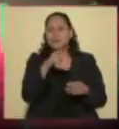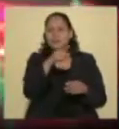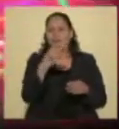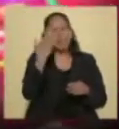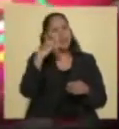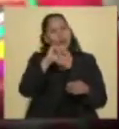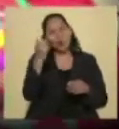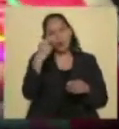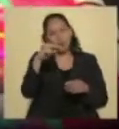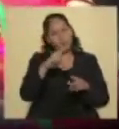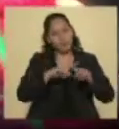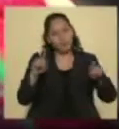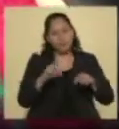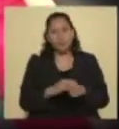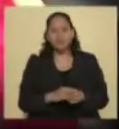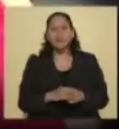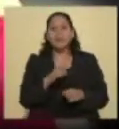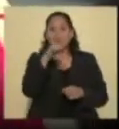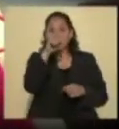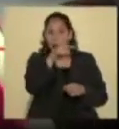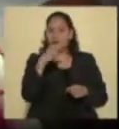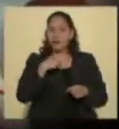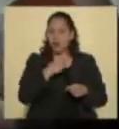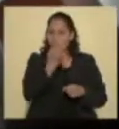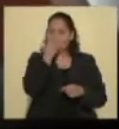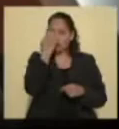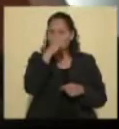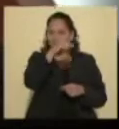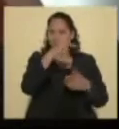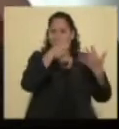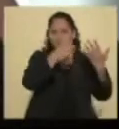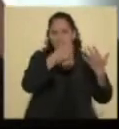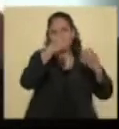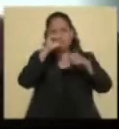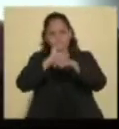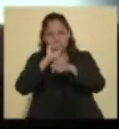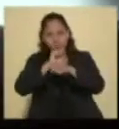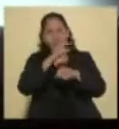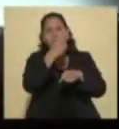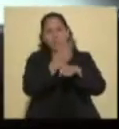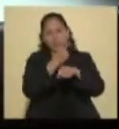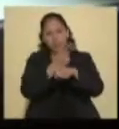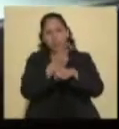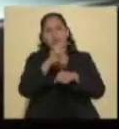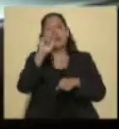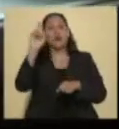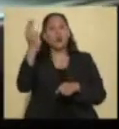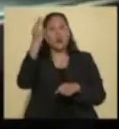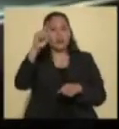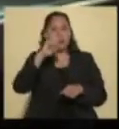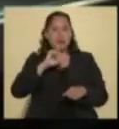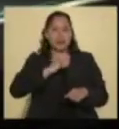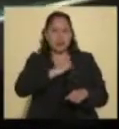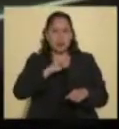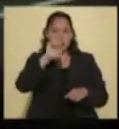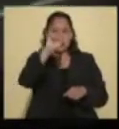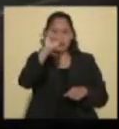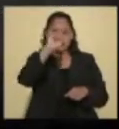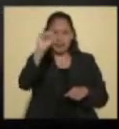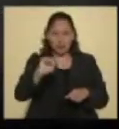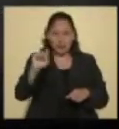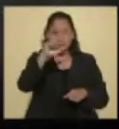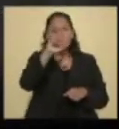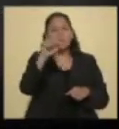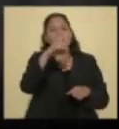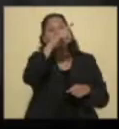tenía otro nombre. Ahí estudié la secundaria, la prepa en la Universidad de La Salle. Luego estudié turismo en la Escuela